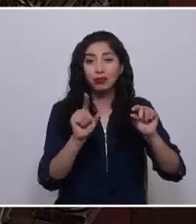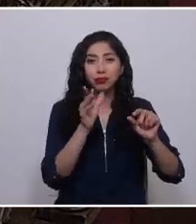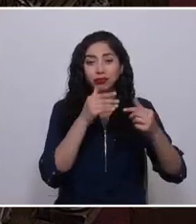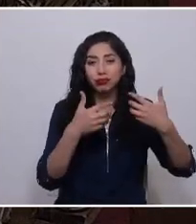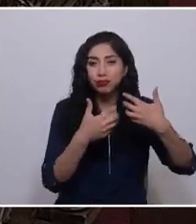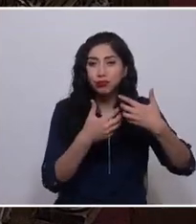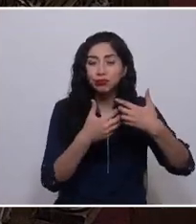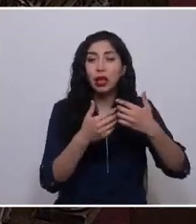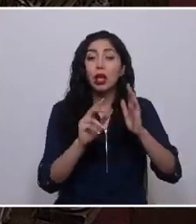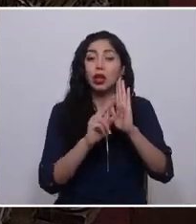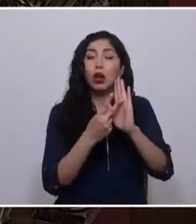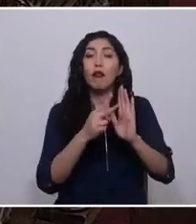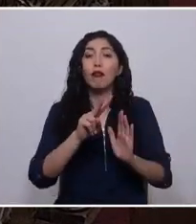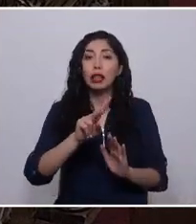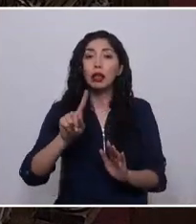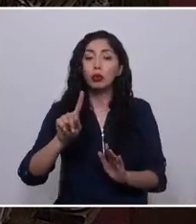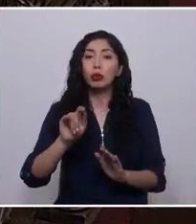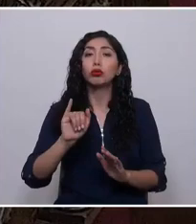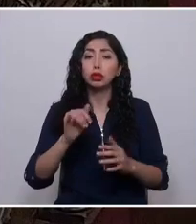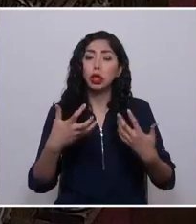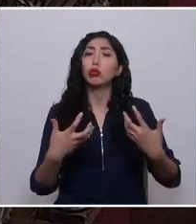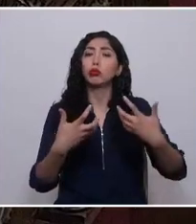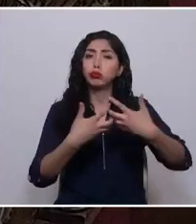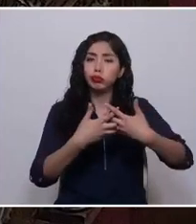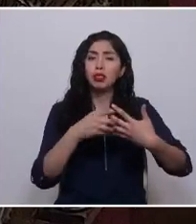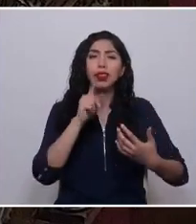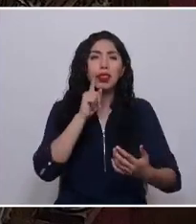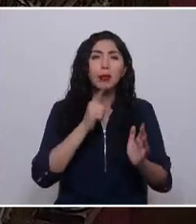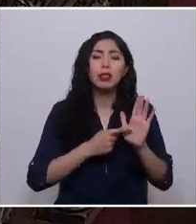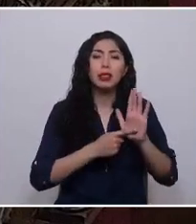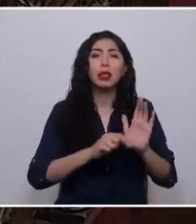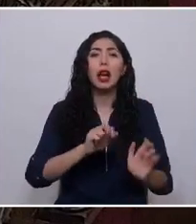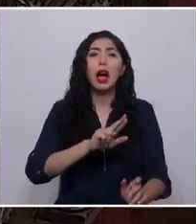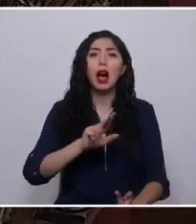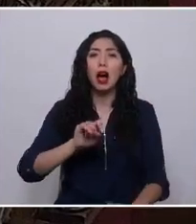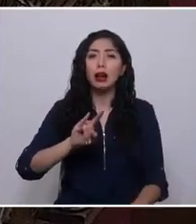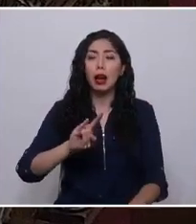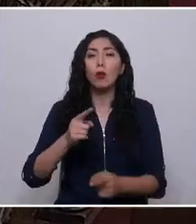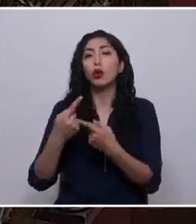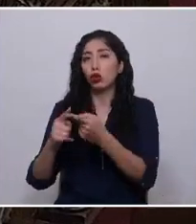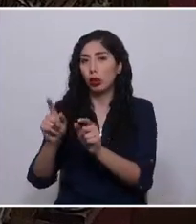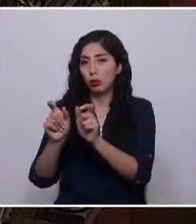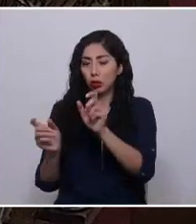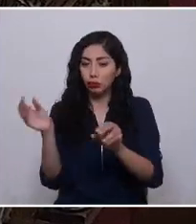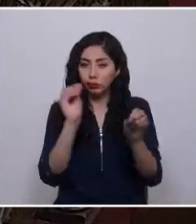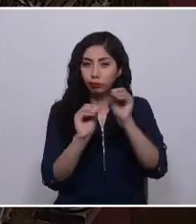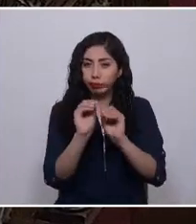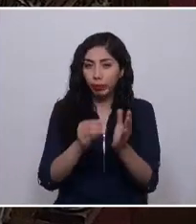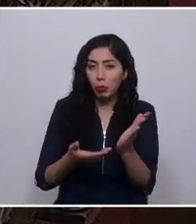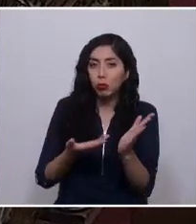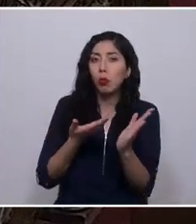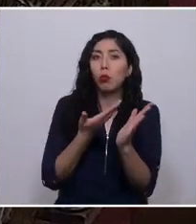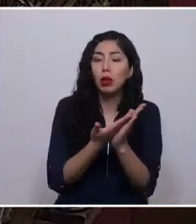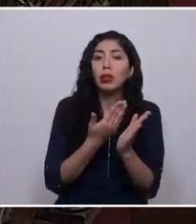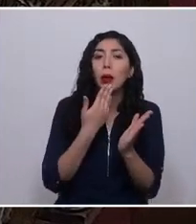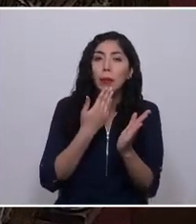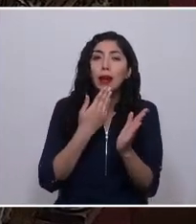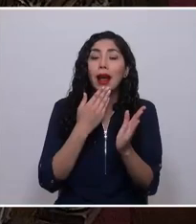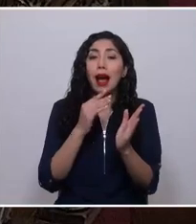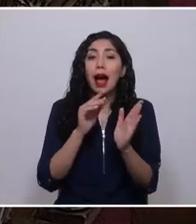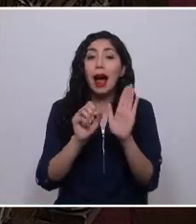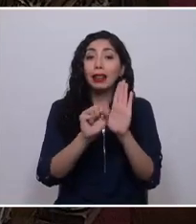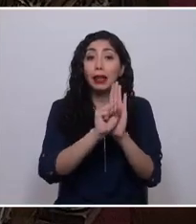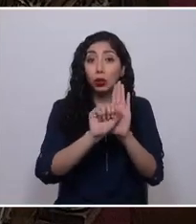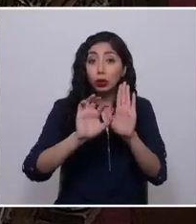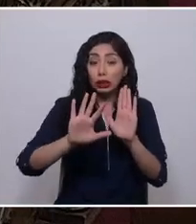21 es compatible del convencional Arrau y otras y otros autores, también sustitutiva del artículo 5. Tiene